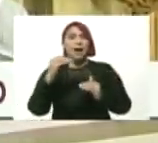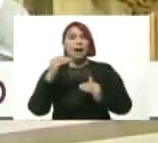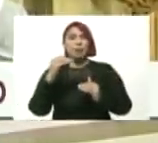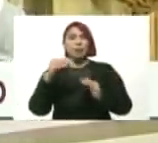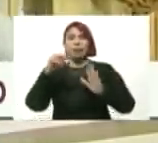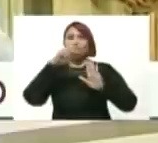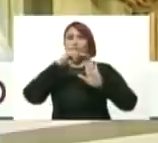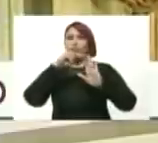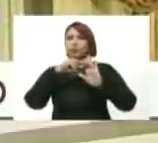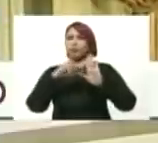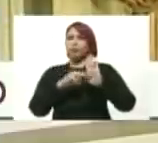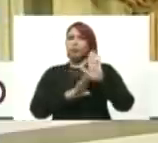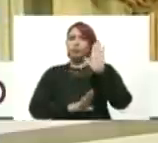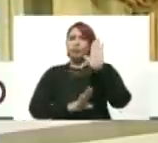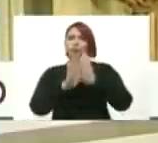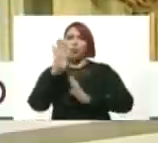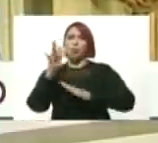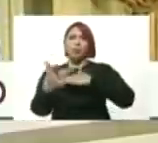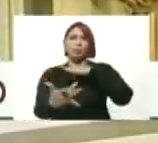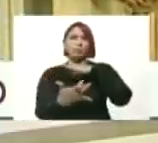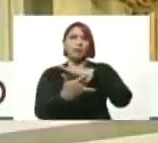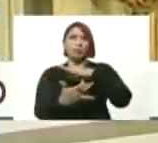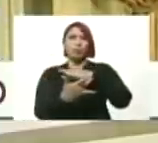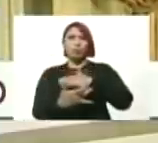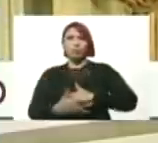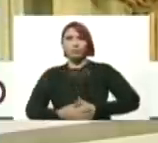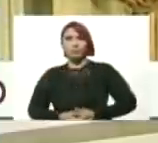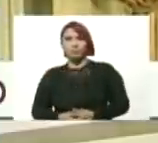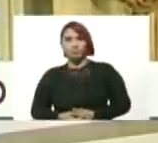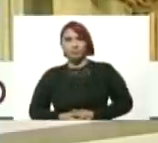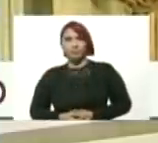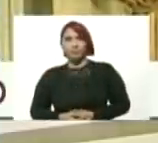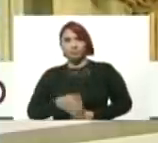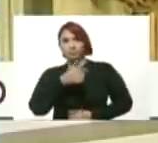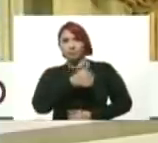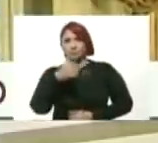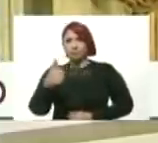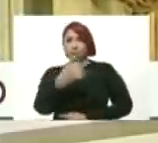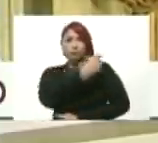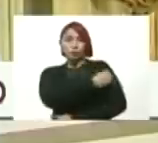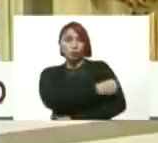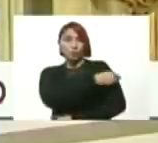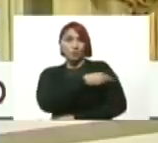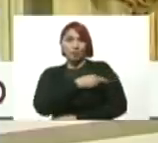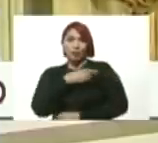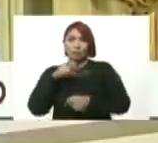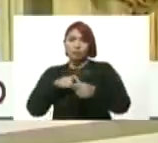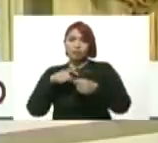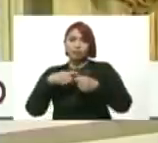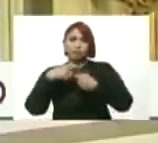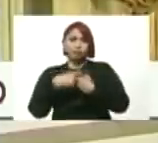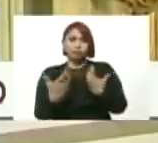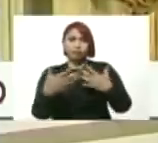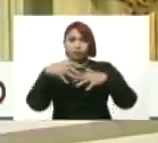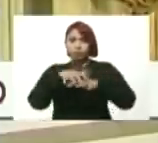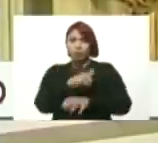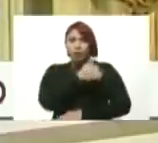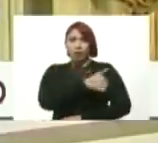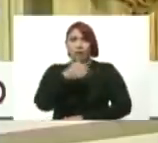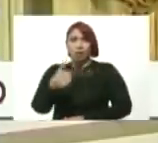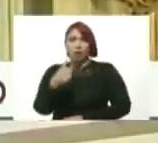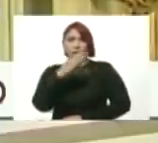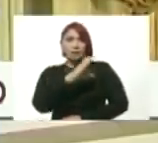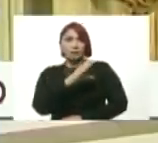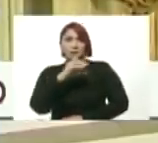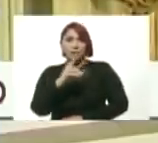de desarrollo tecnológico cada hospital integrado cada cd integrado